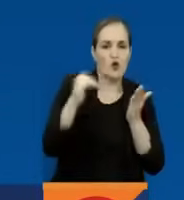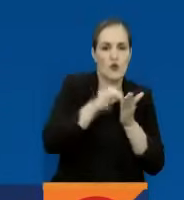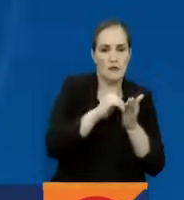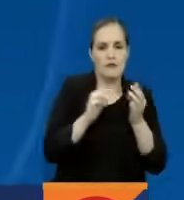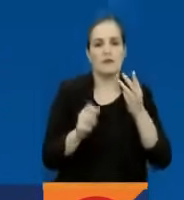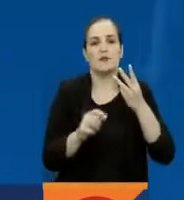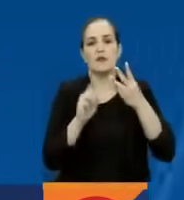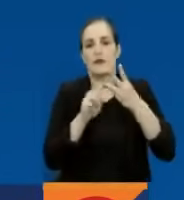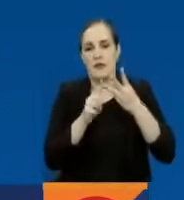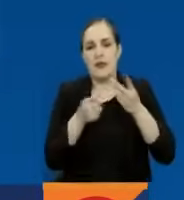Def sobre temas de pesca